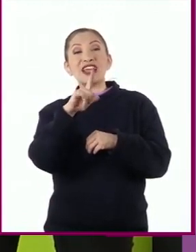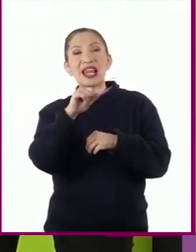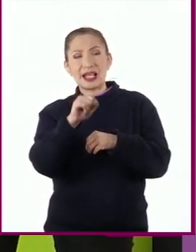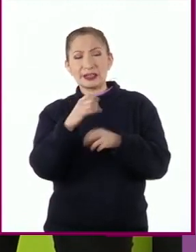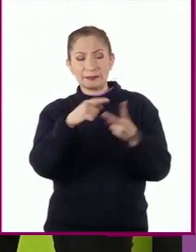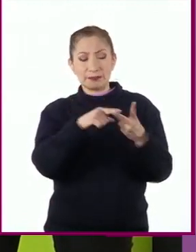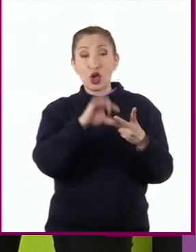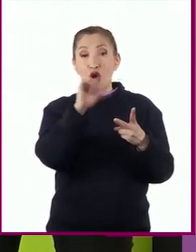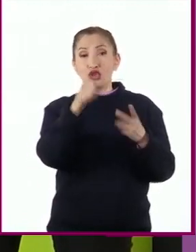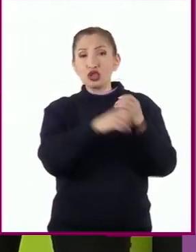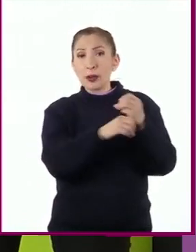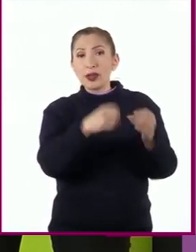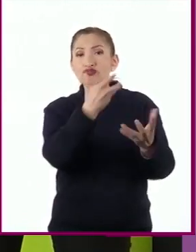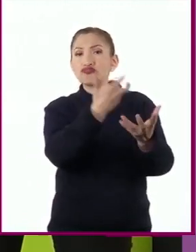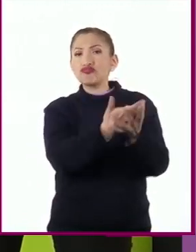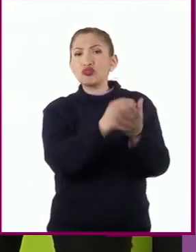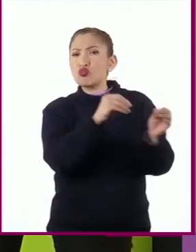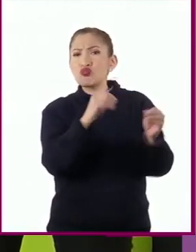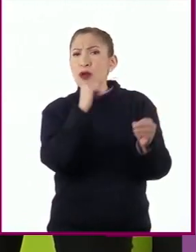los objetos que no se mueven?